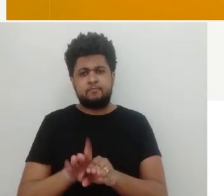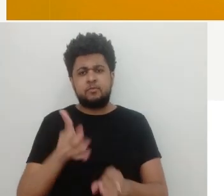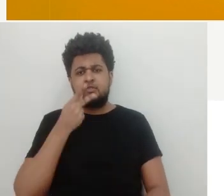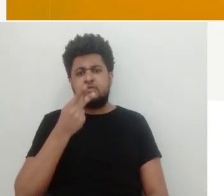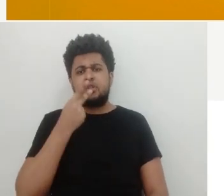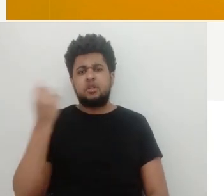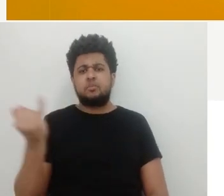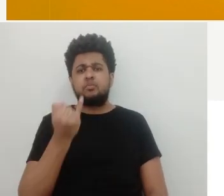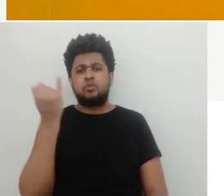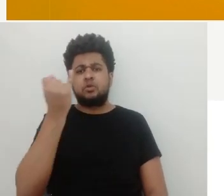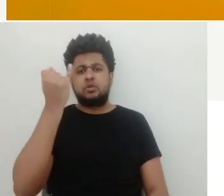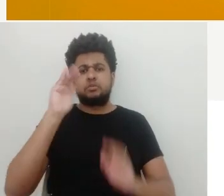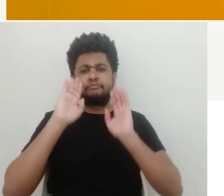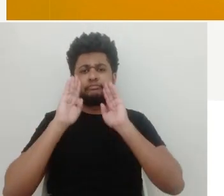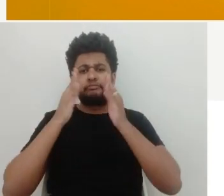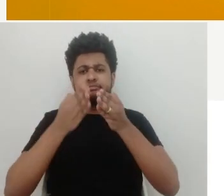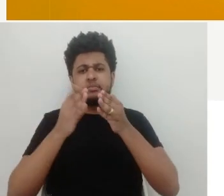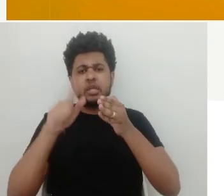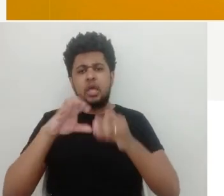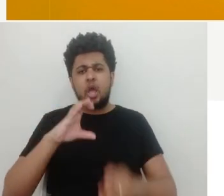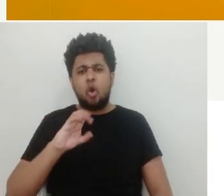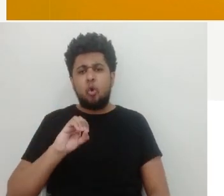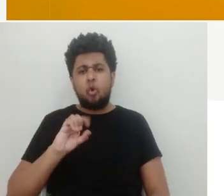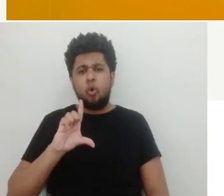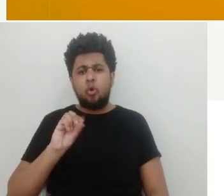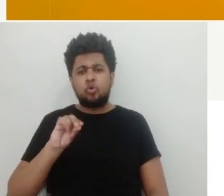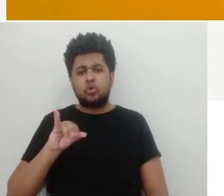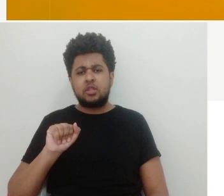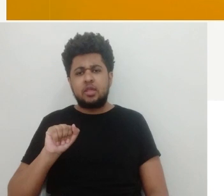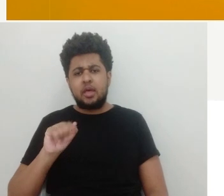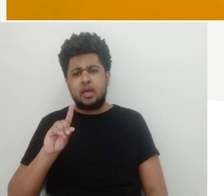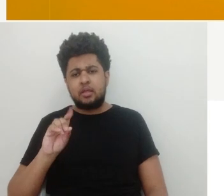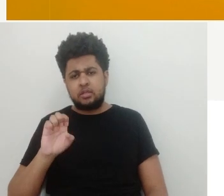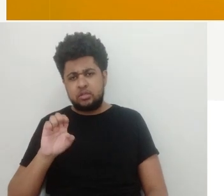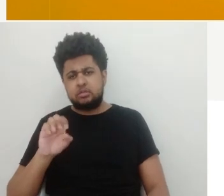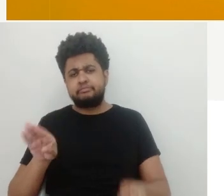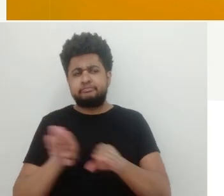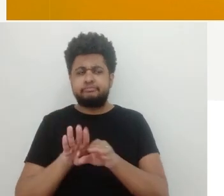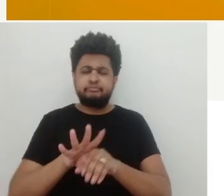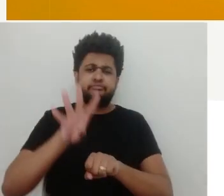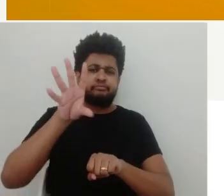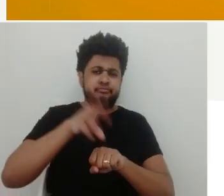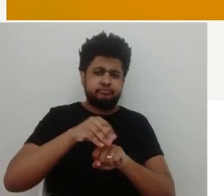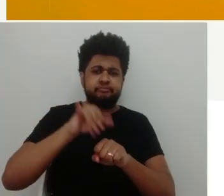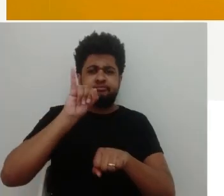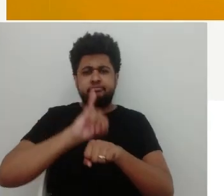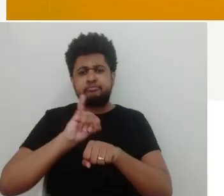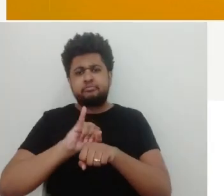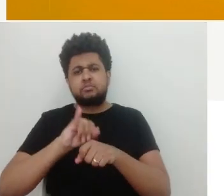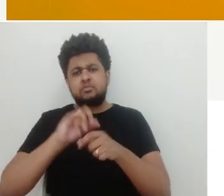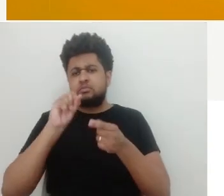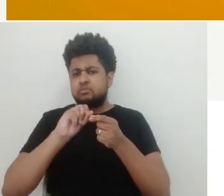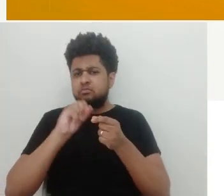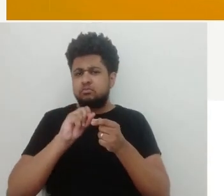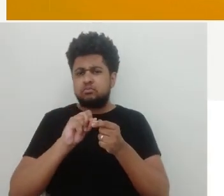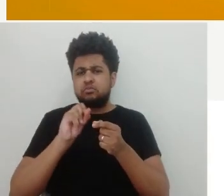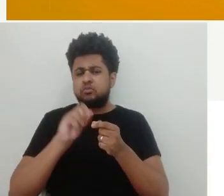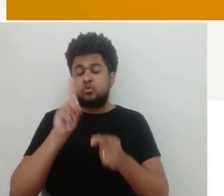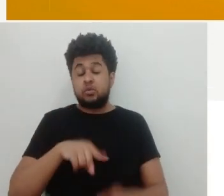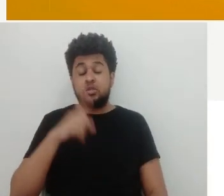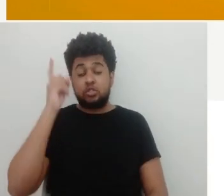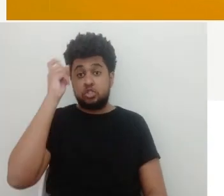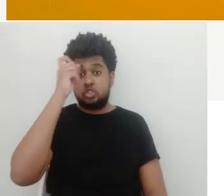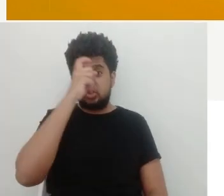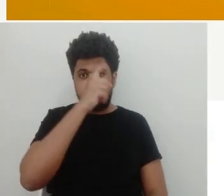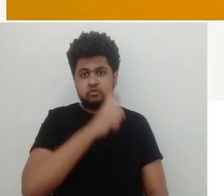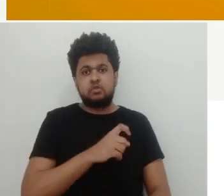fácil decirlo, pero no es tan difícil llevarlo a la práctica docente, ¿verdad? Porque estamos bien formados en